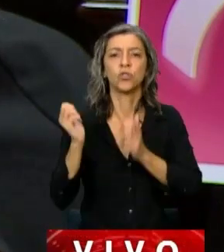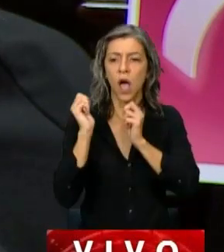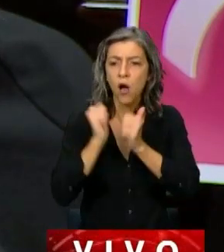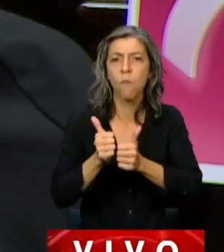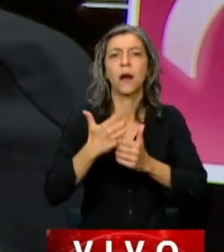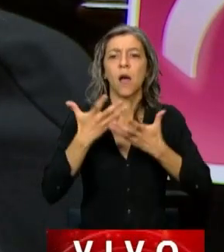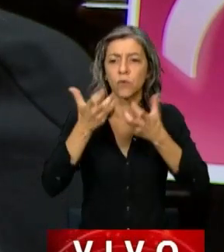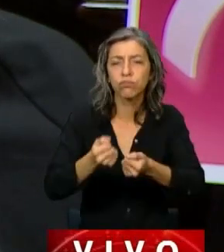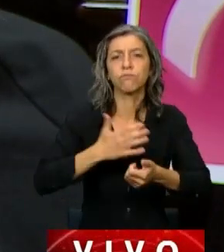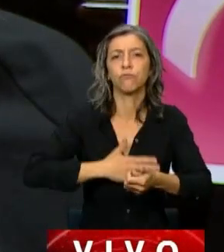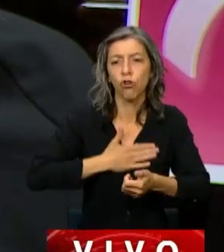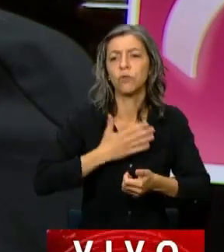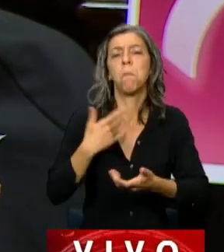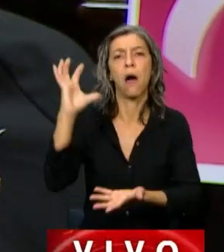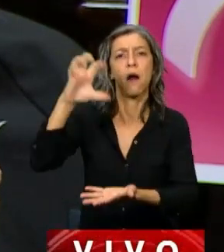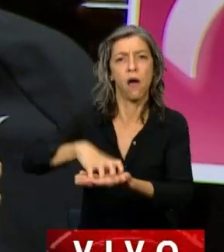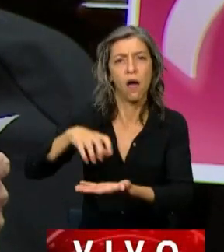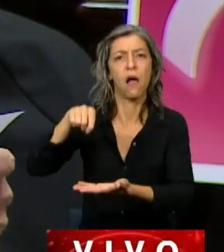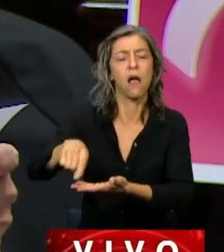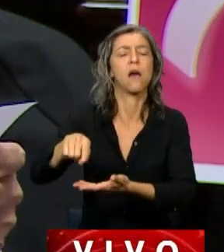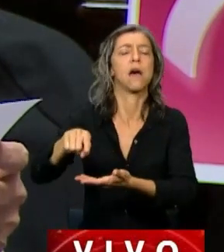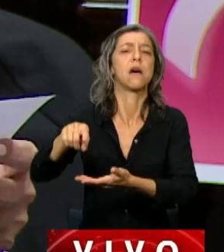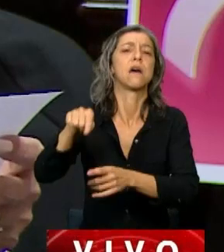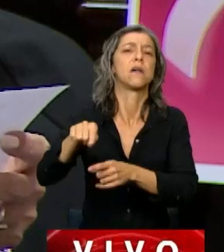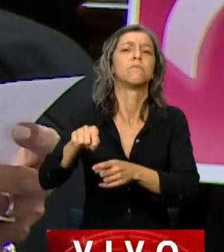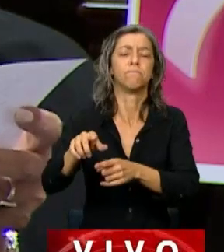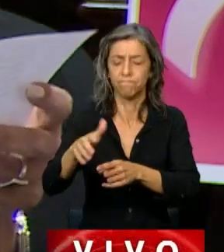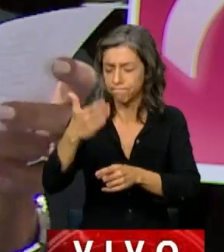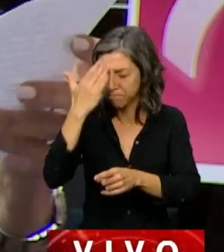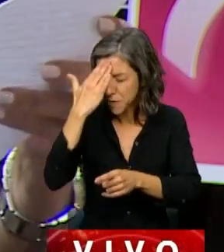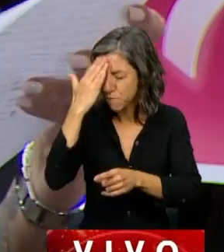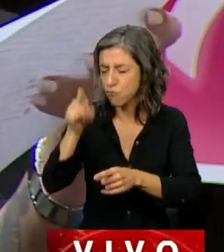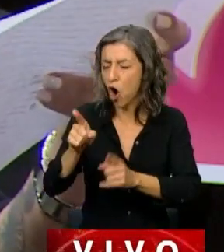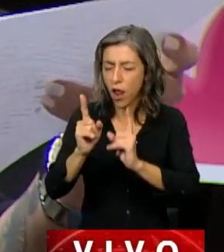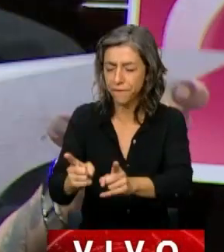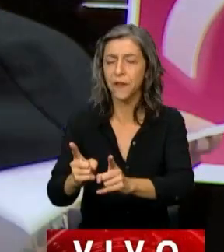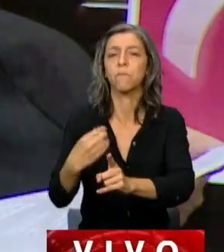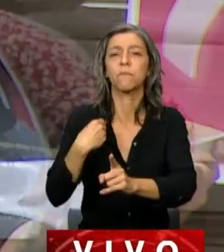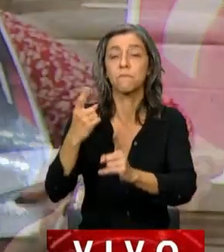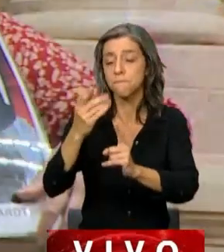local que fuera República de Cromañón, porque entendemos que solo la memoria nos hará crecer como